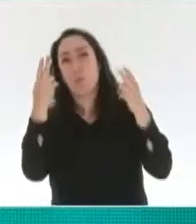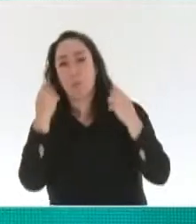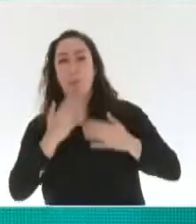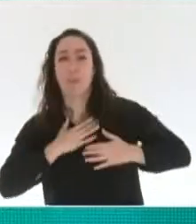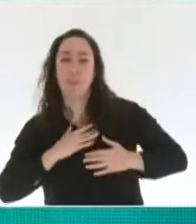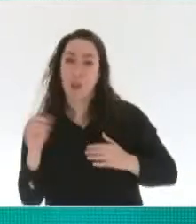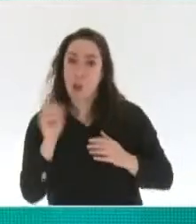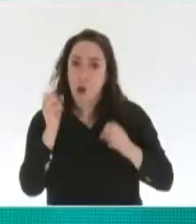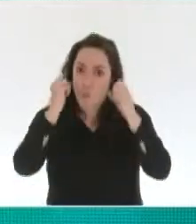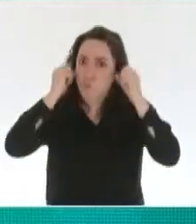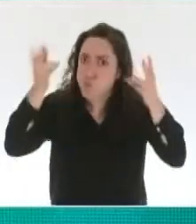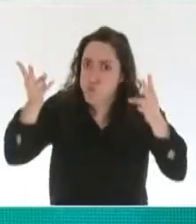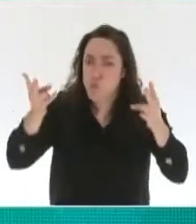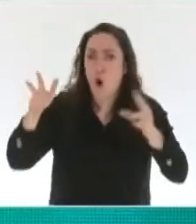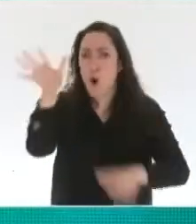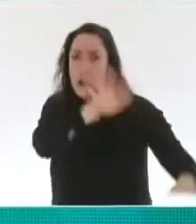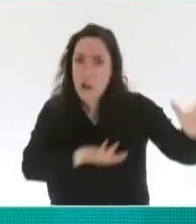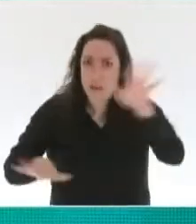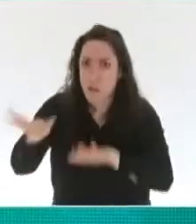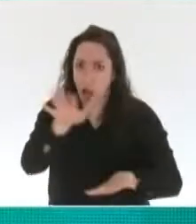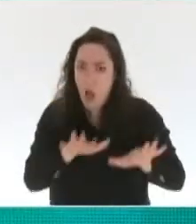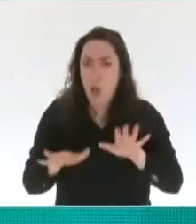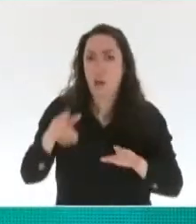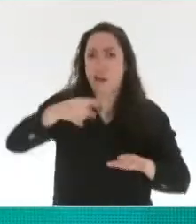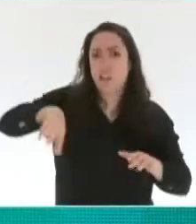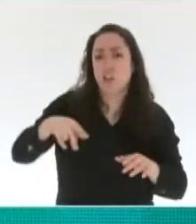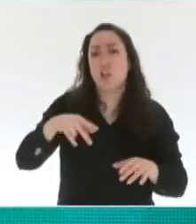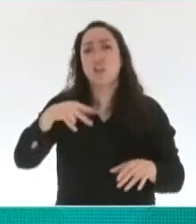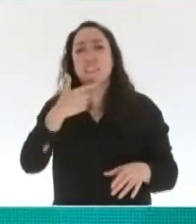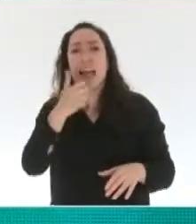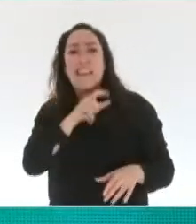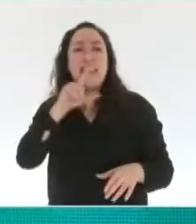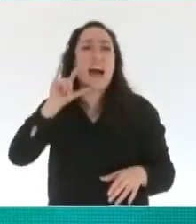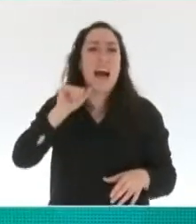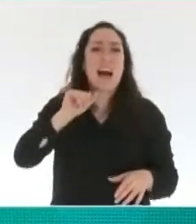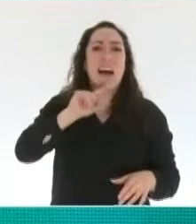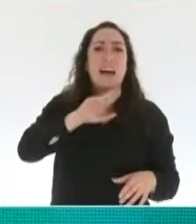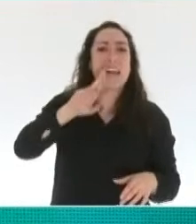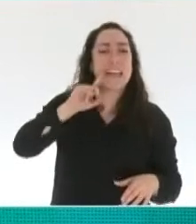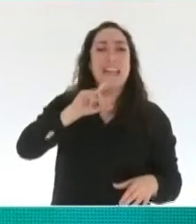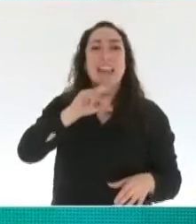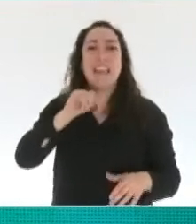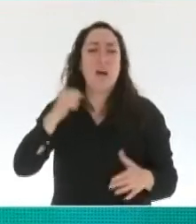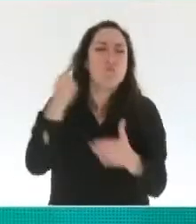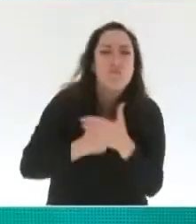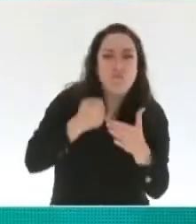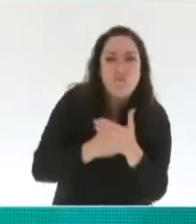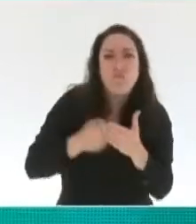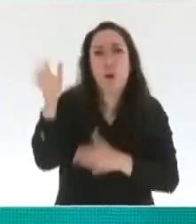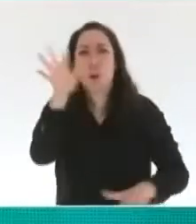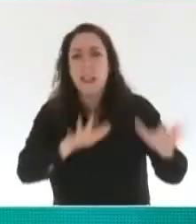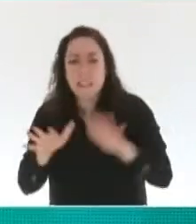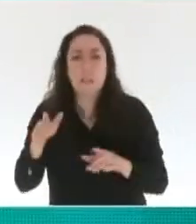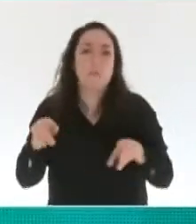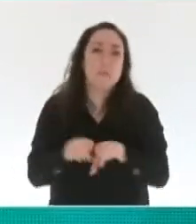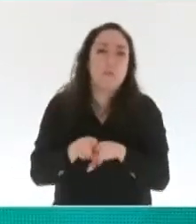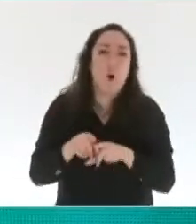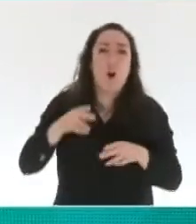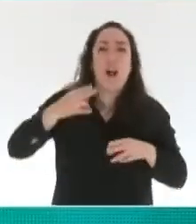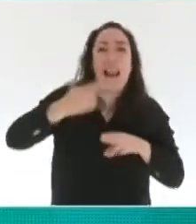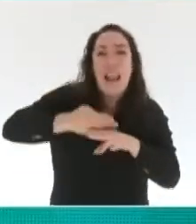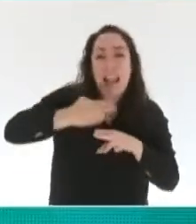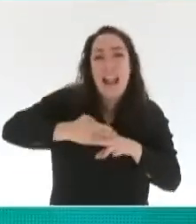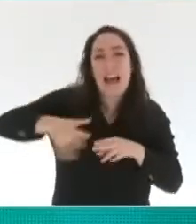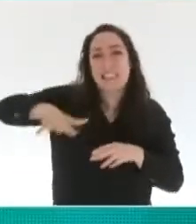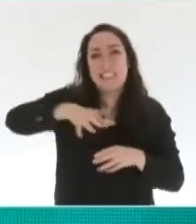ejemplo los vecinos de Santa Rita que se organizan y luchan por el histórico pedido de la plaza que ya es ley pero no no